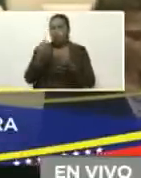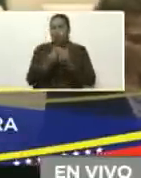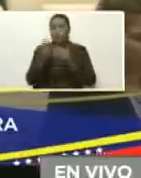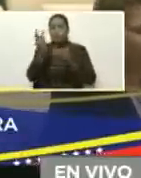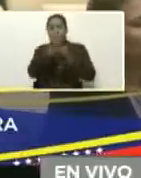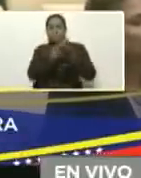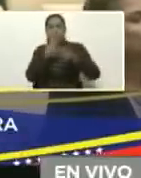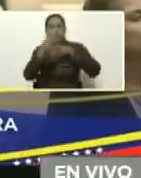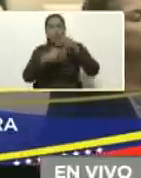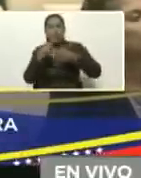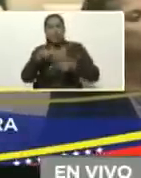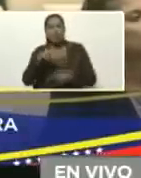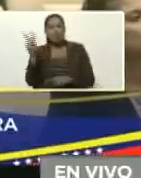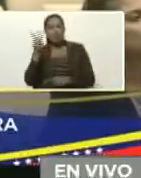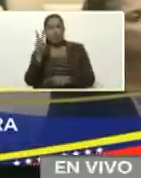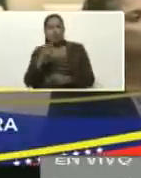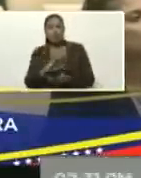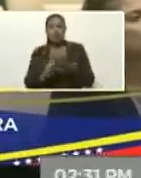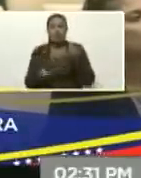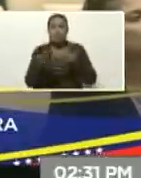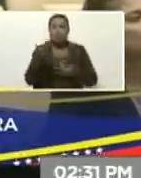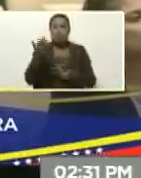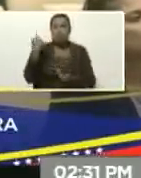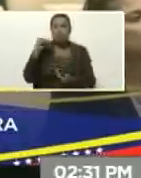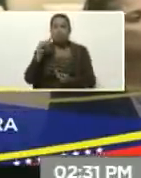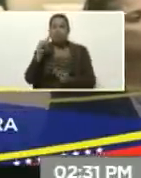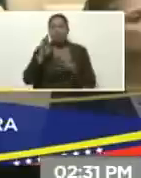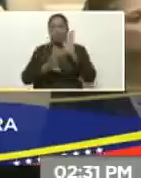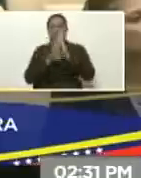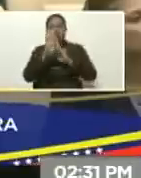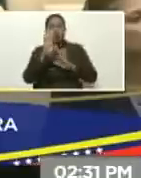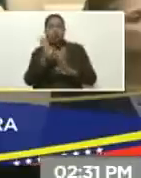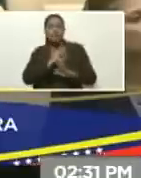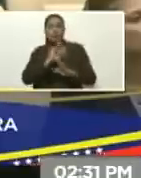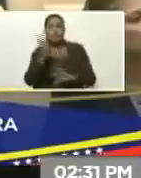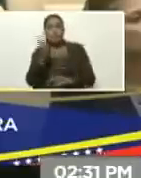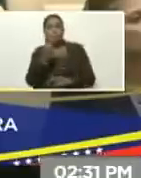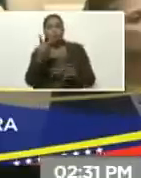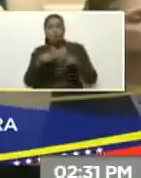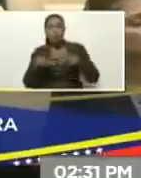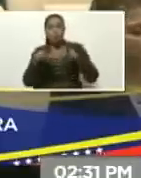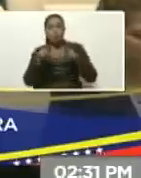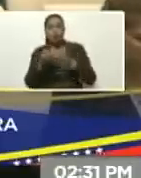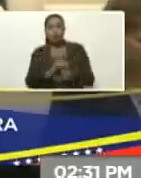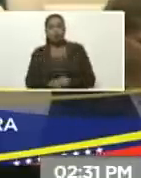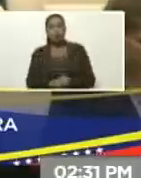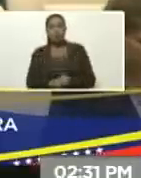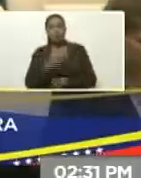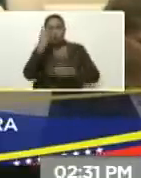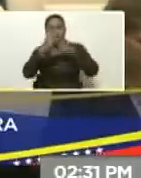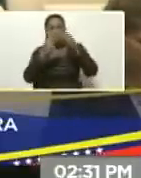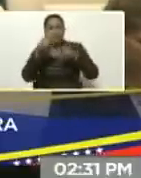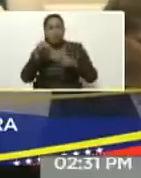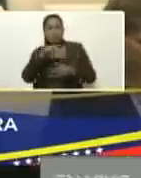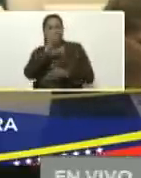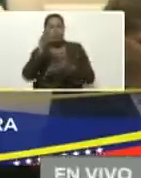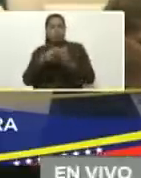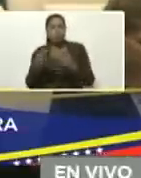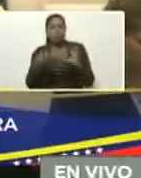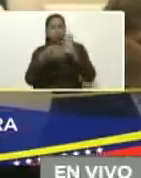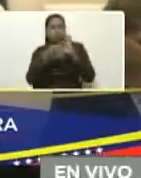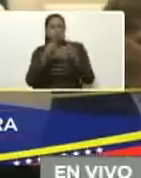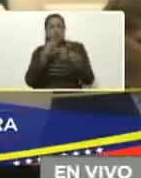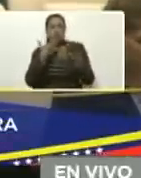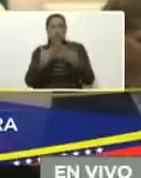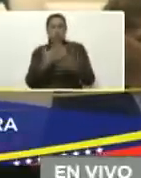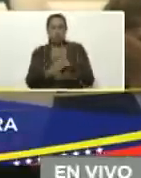geopolítica actual de Venezuela y qué importancia tiene para el desarrollo de ambas naciones su visita a esta nación hermana?